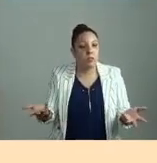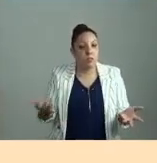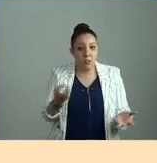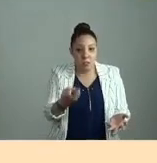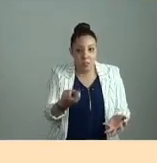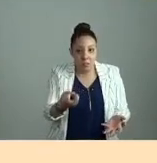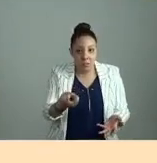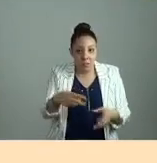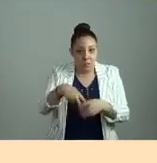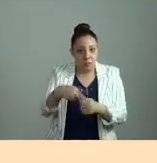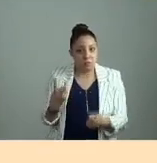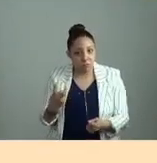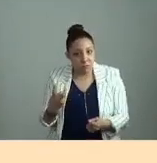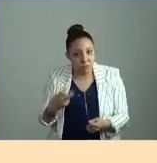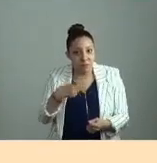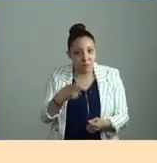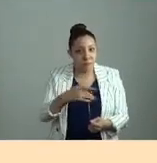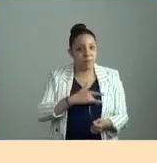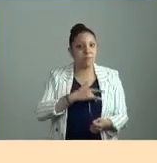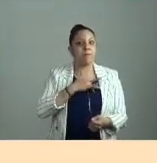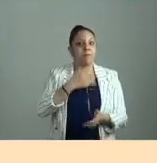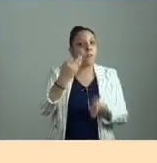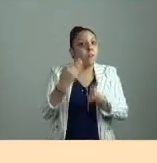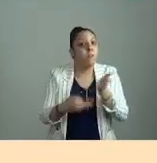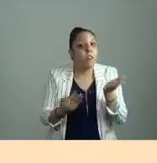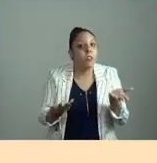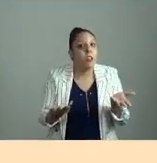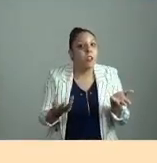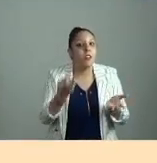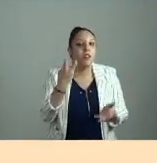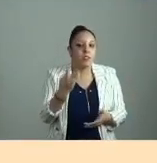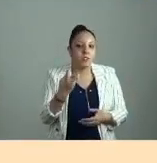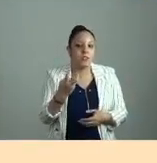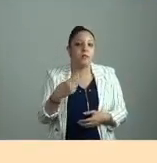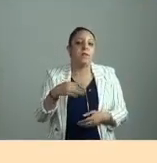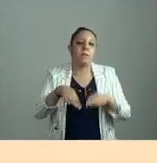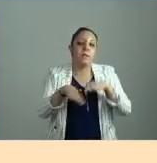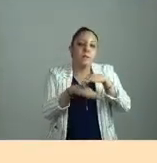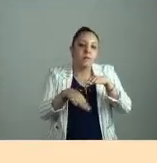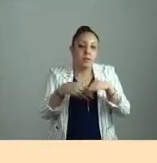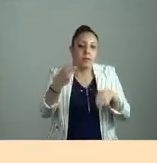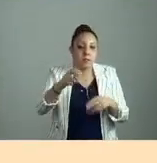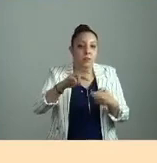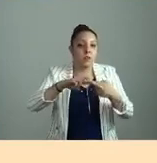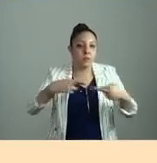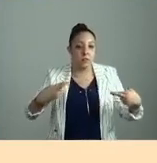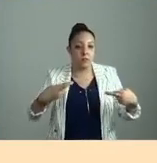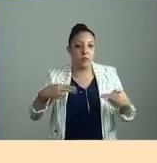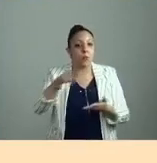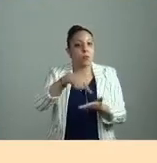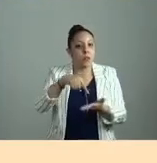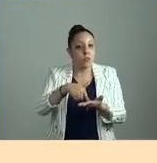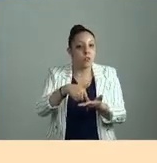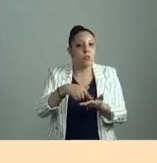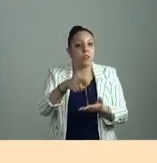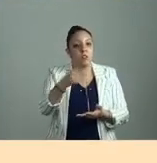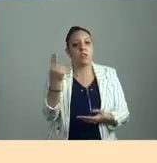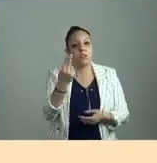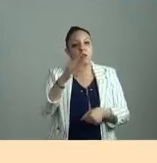todavía es una área que requiere no necesita un trabajo de cooperación